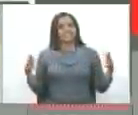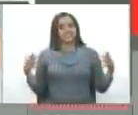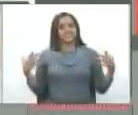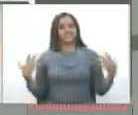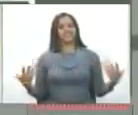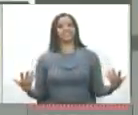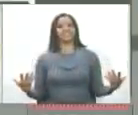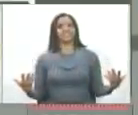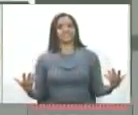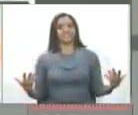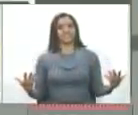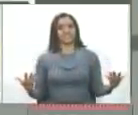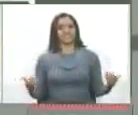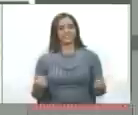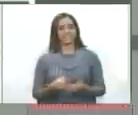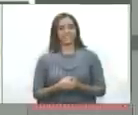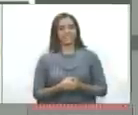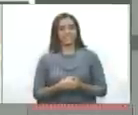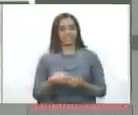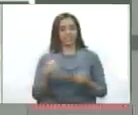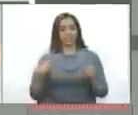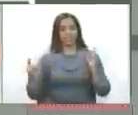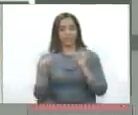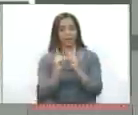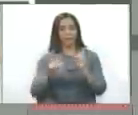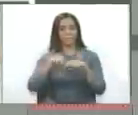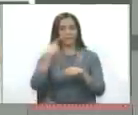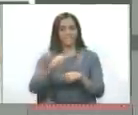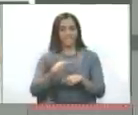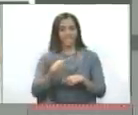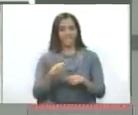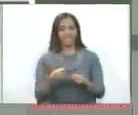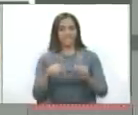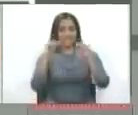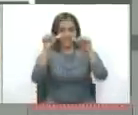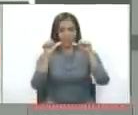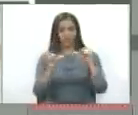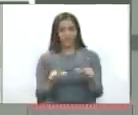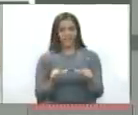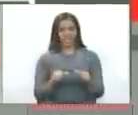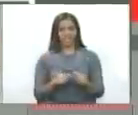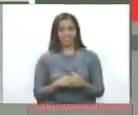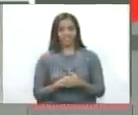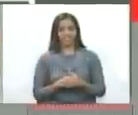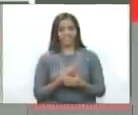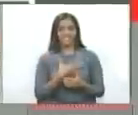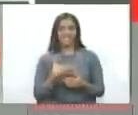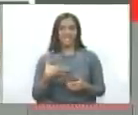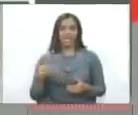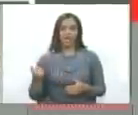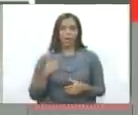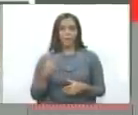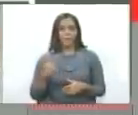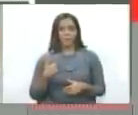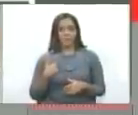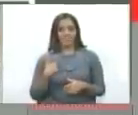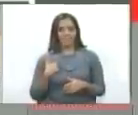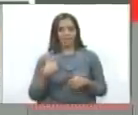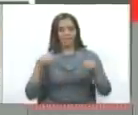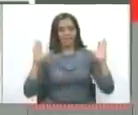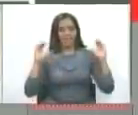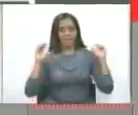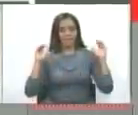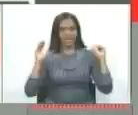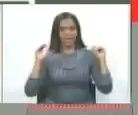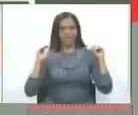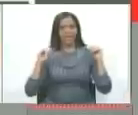Valió la pena. Nos vemos mañana, ya sabes. Adáptate al horario. Quiero aprovechar para despedirme y